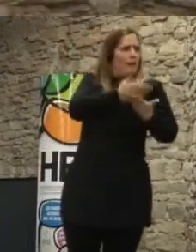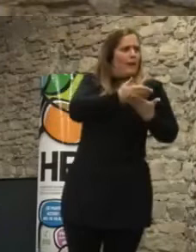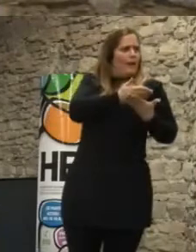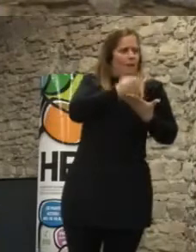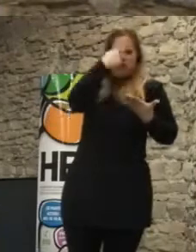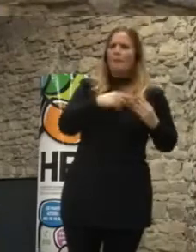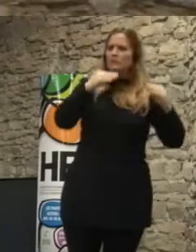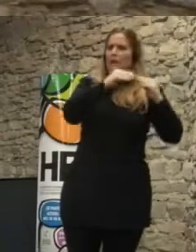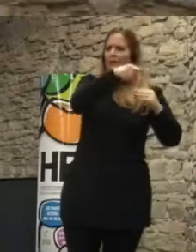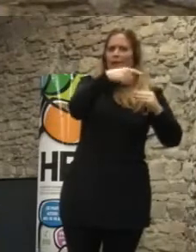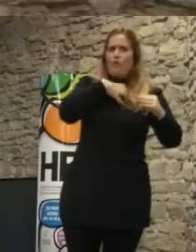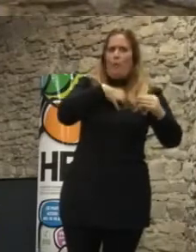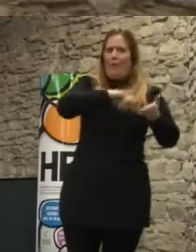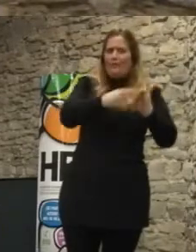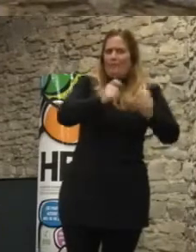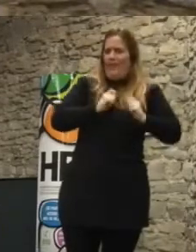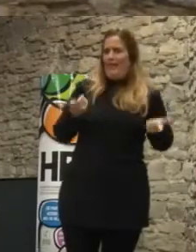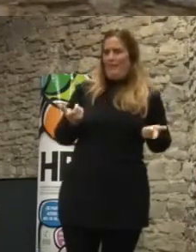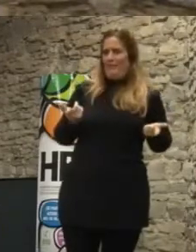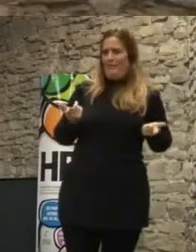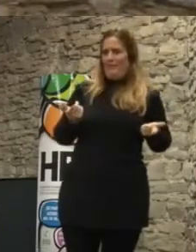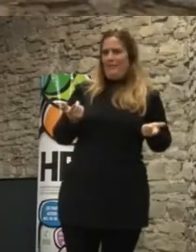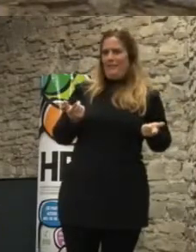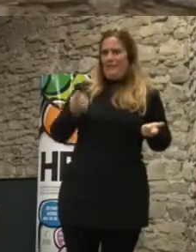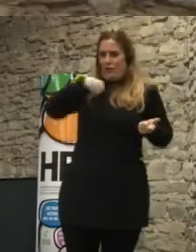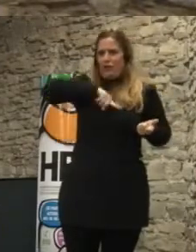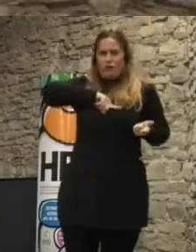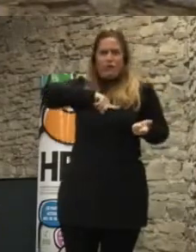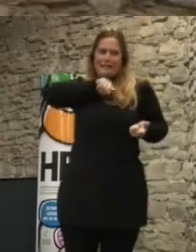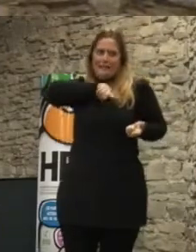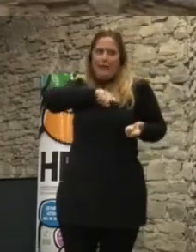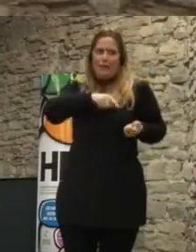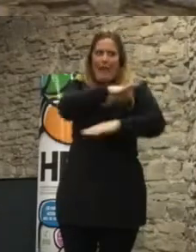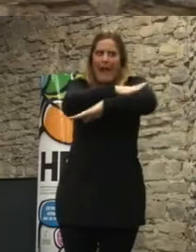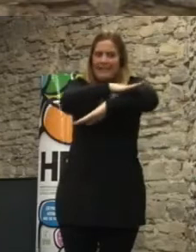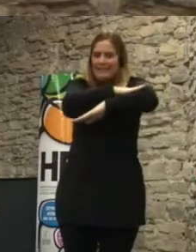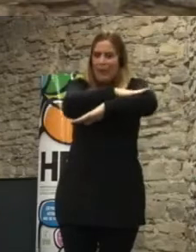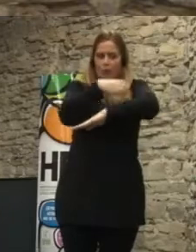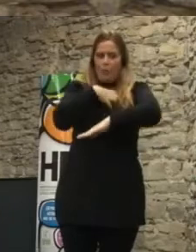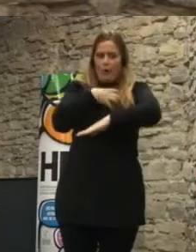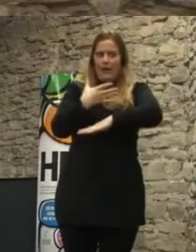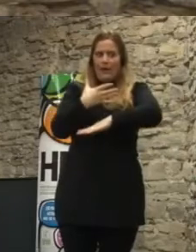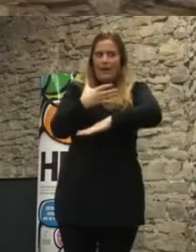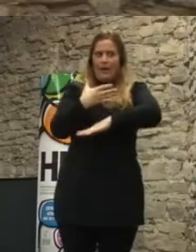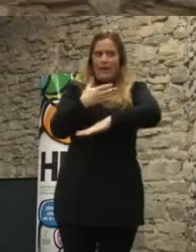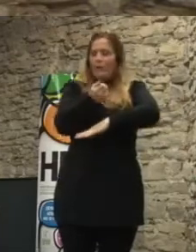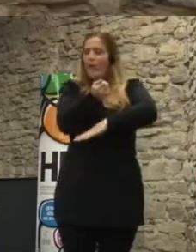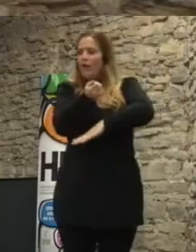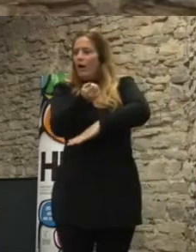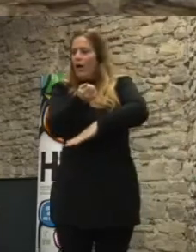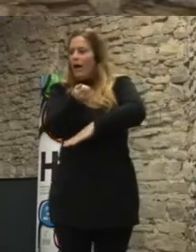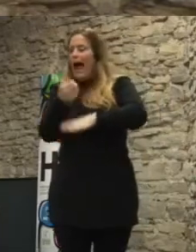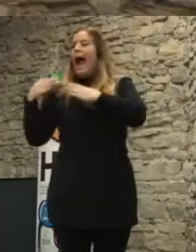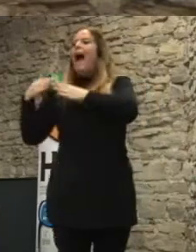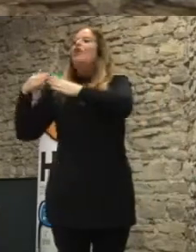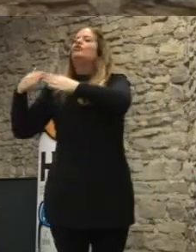hacerlas. Tenemos la intuición de que el Estado no puede, pero porque, claro, no sabemos cómo pedírselas a los que están en los yates